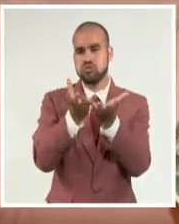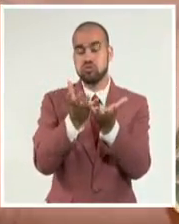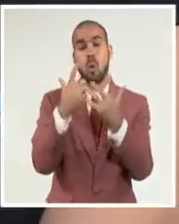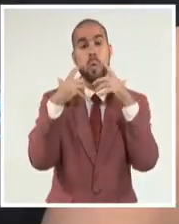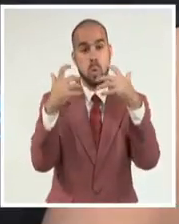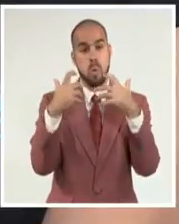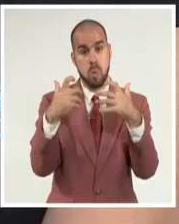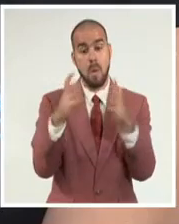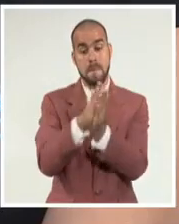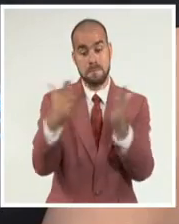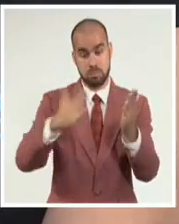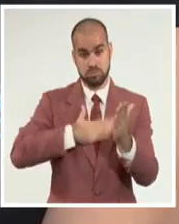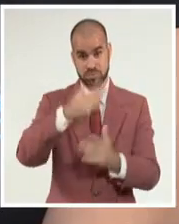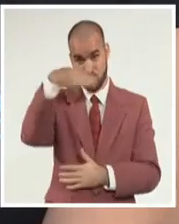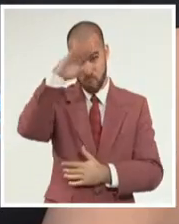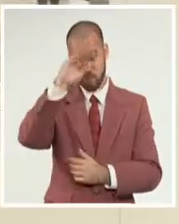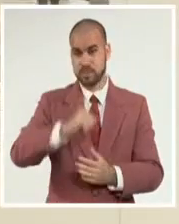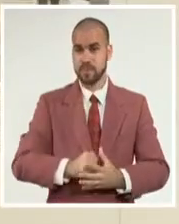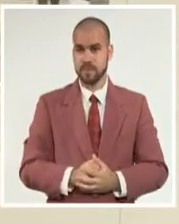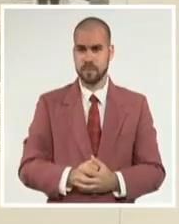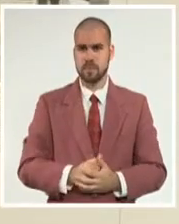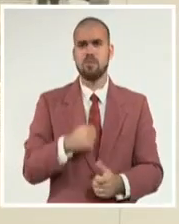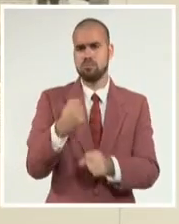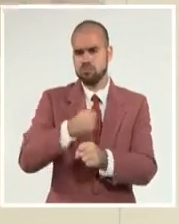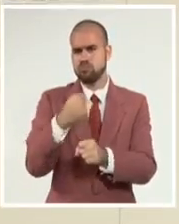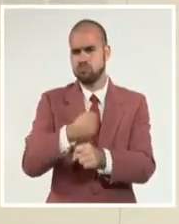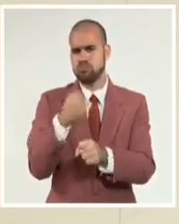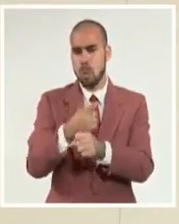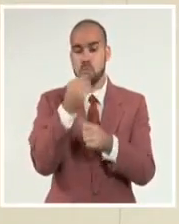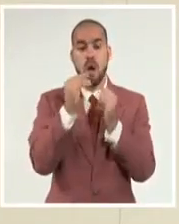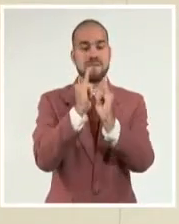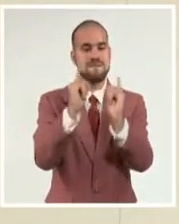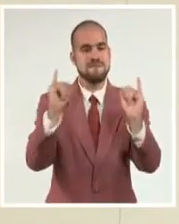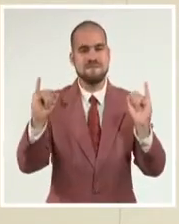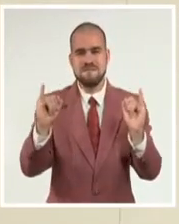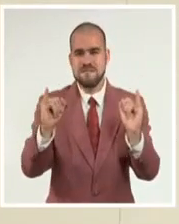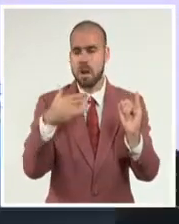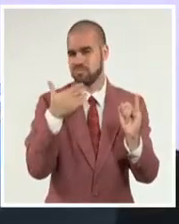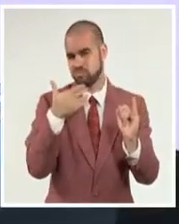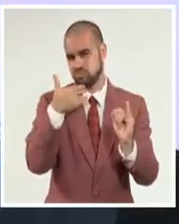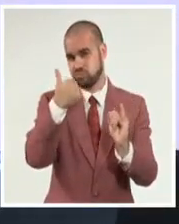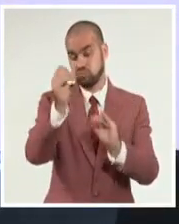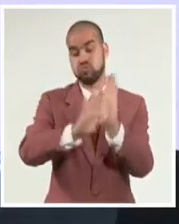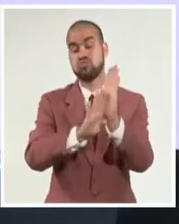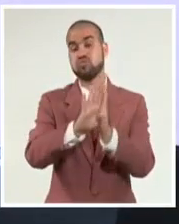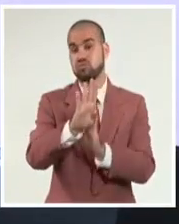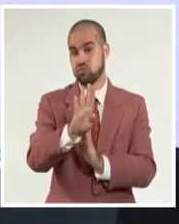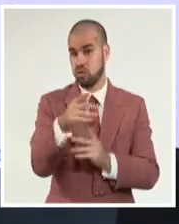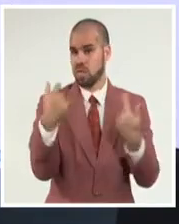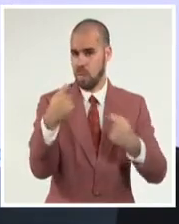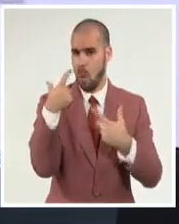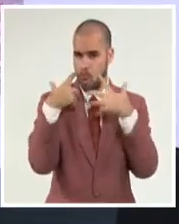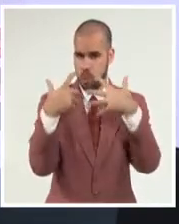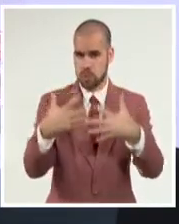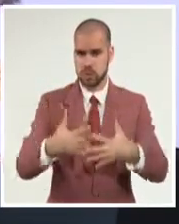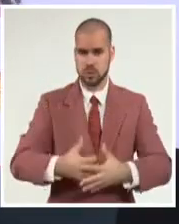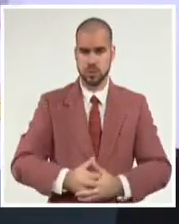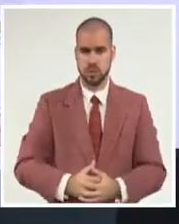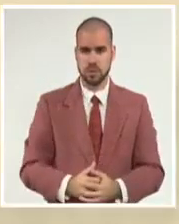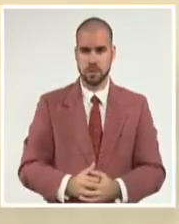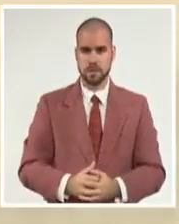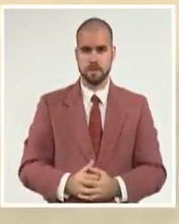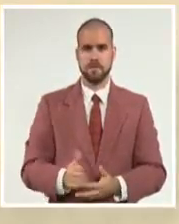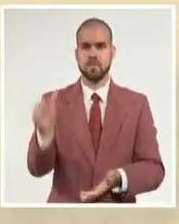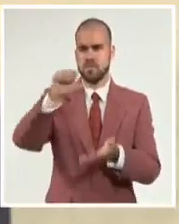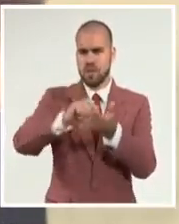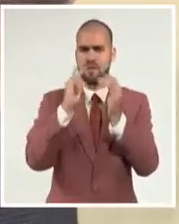cubana y que elabora en aras de un producto informativo final cualitativamente superior. El Centro de